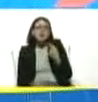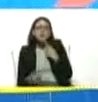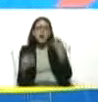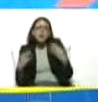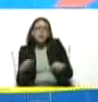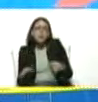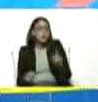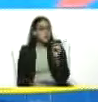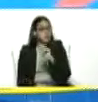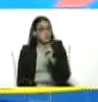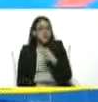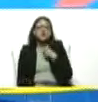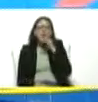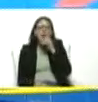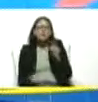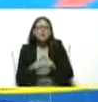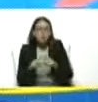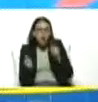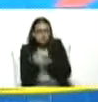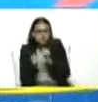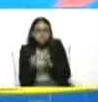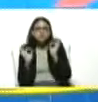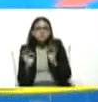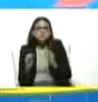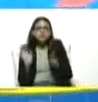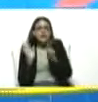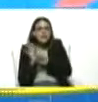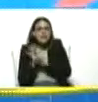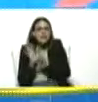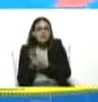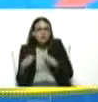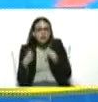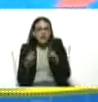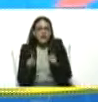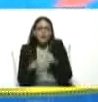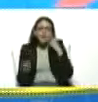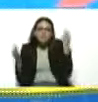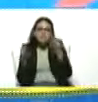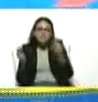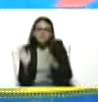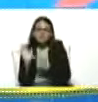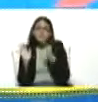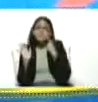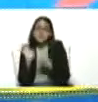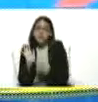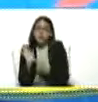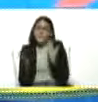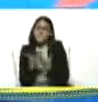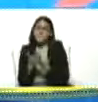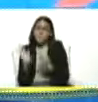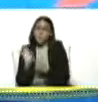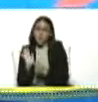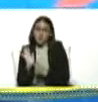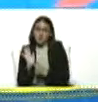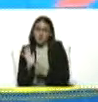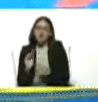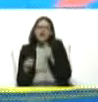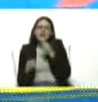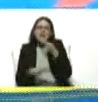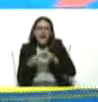vengo a hablar con los resultados en la mano. ¿Y quién hizo esto posible? La Unión